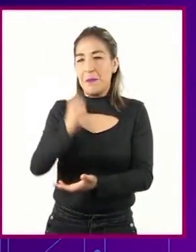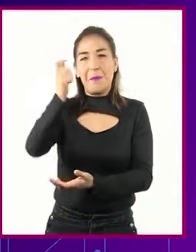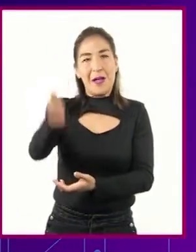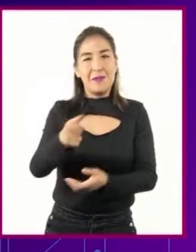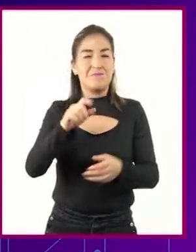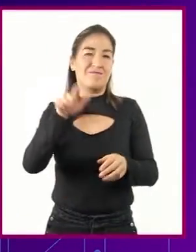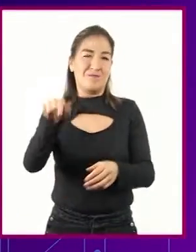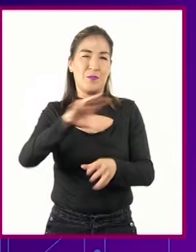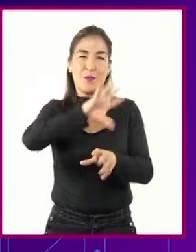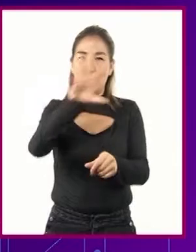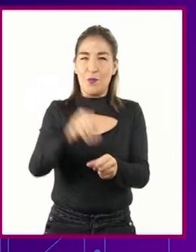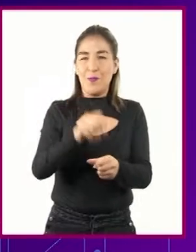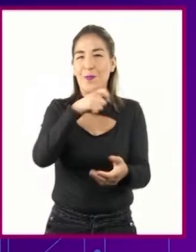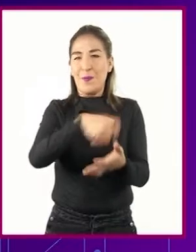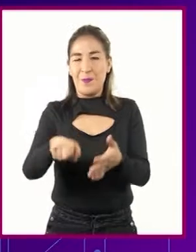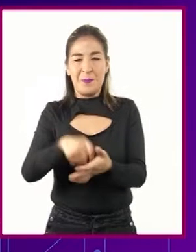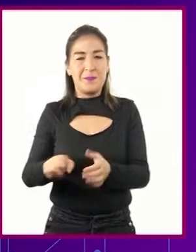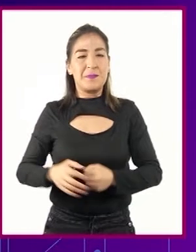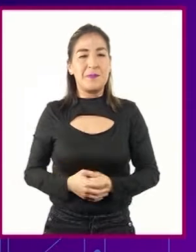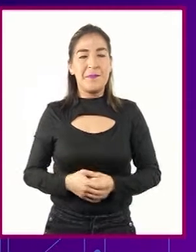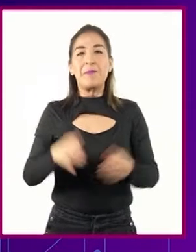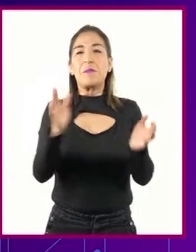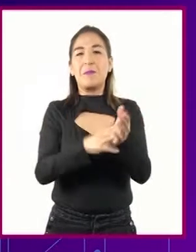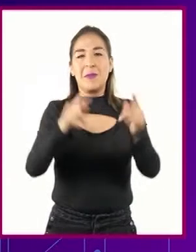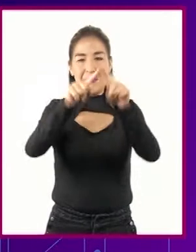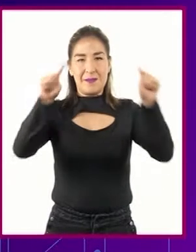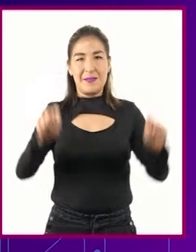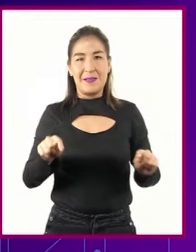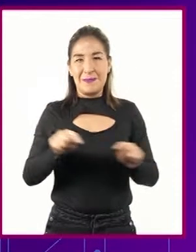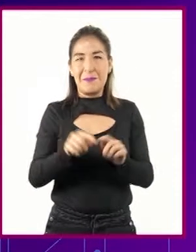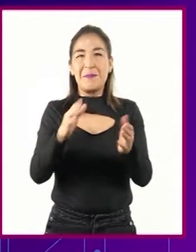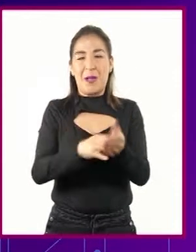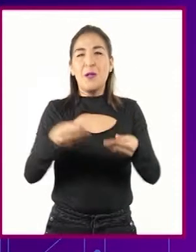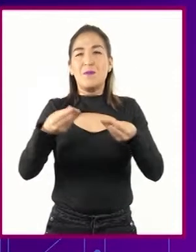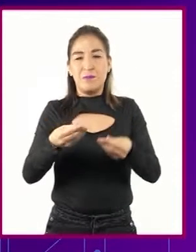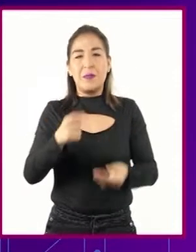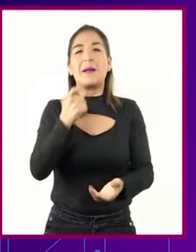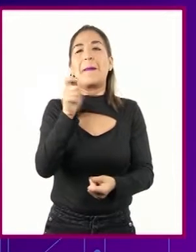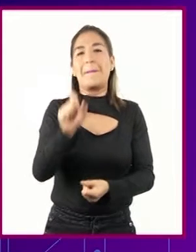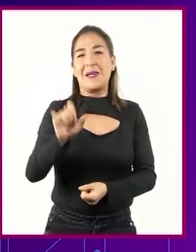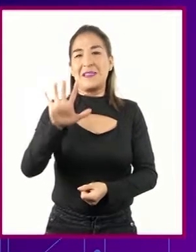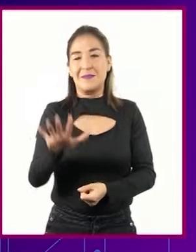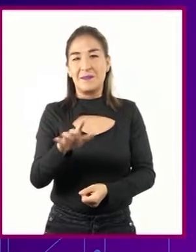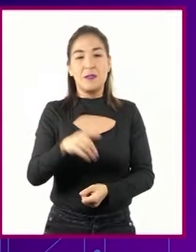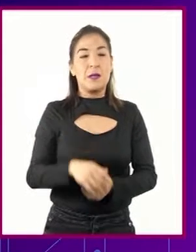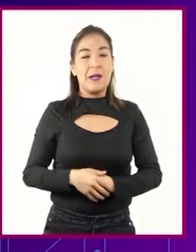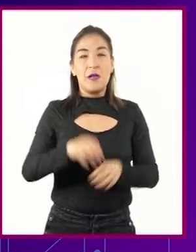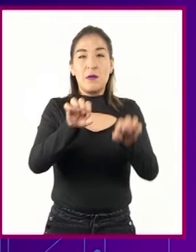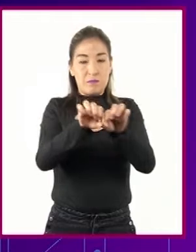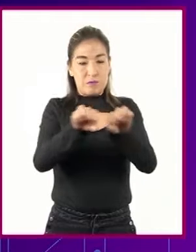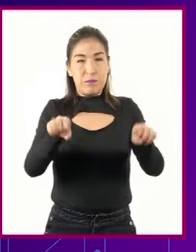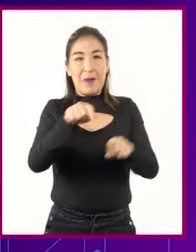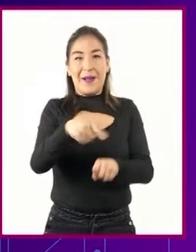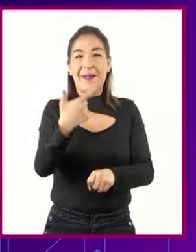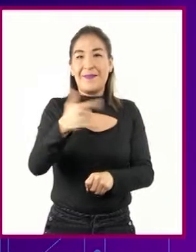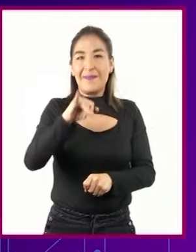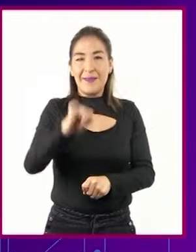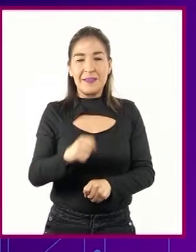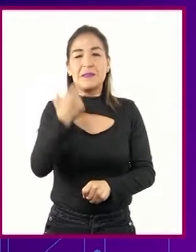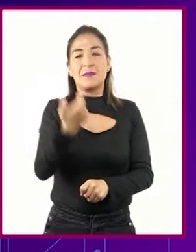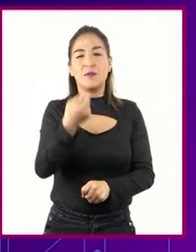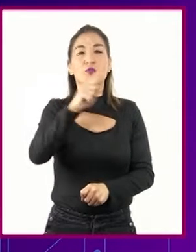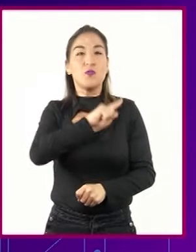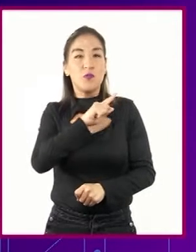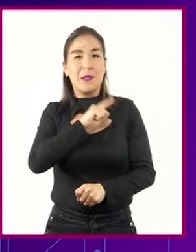su compra. El precio del pliego de papel es de 25 pesos. Cada pieza de gises de colores cuesta 7